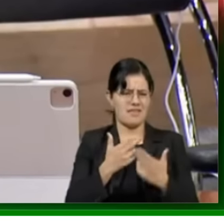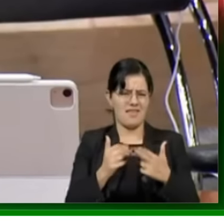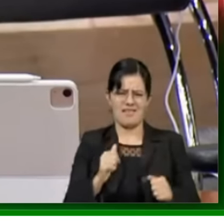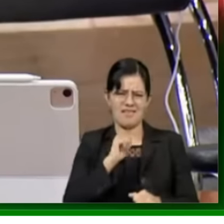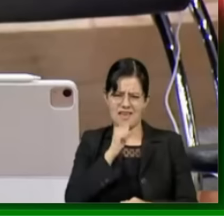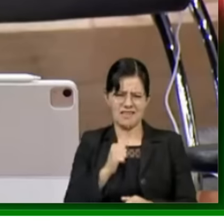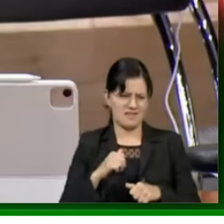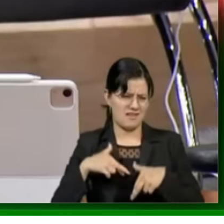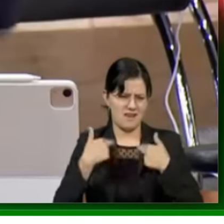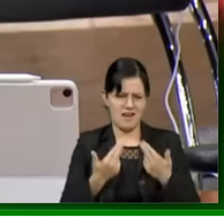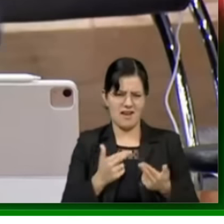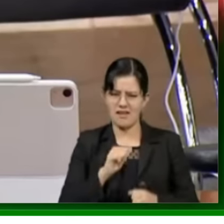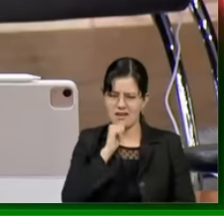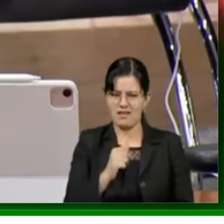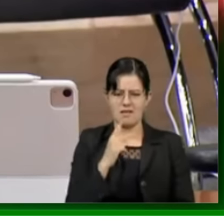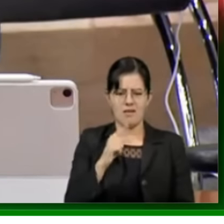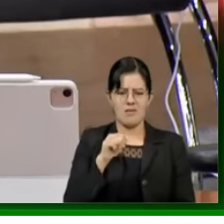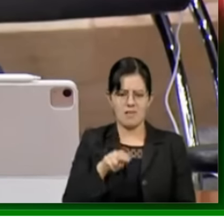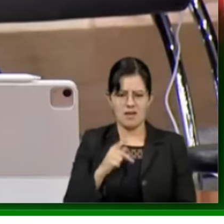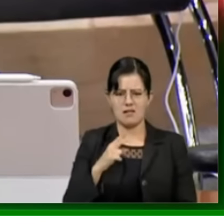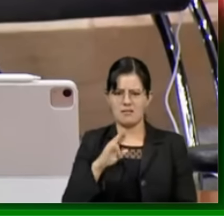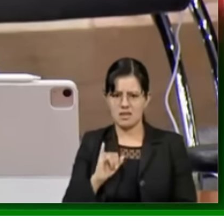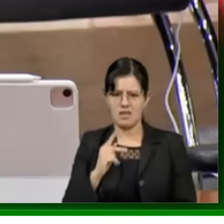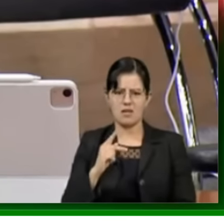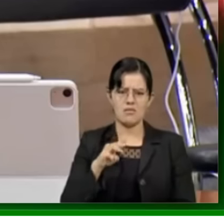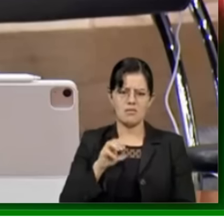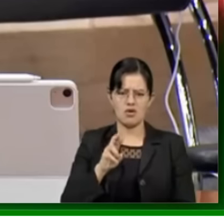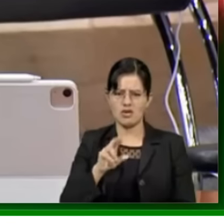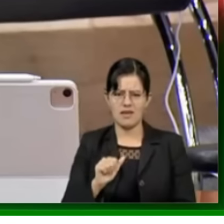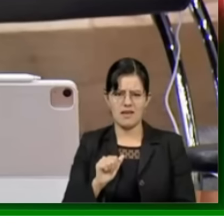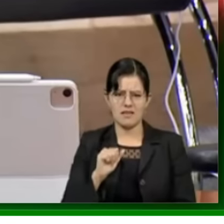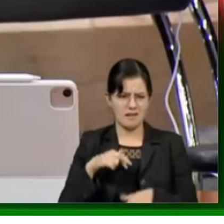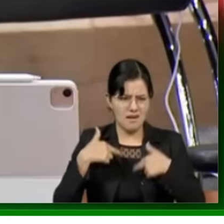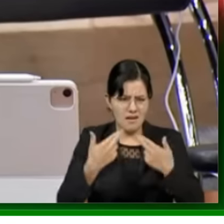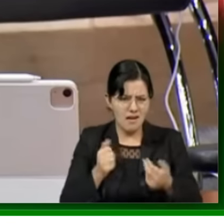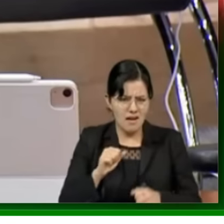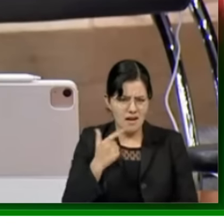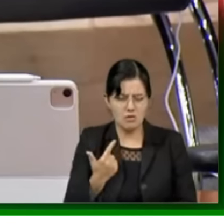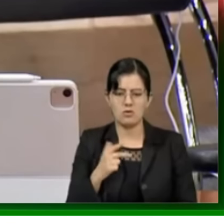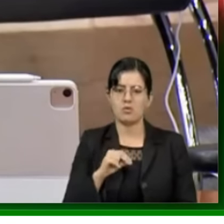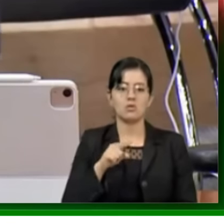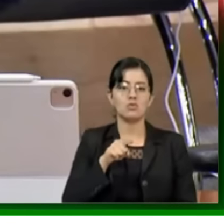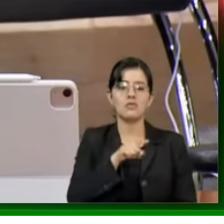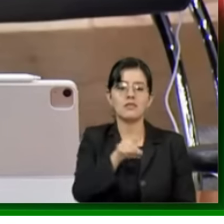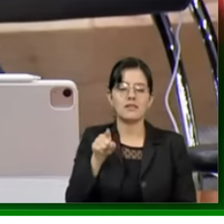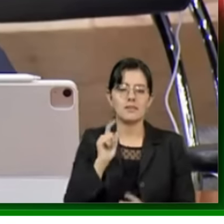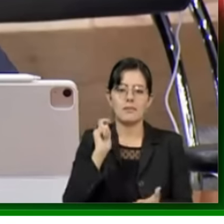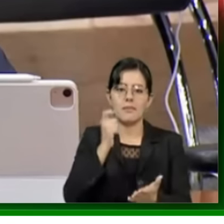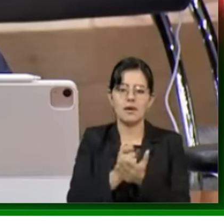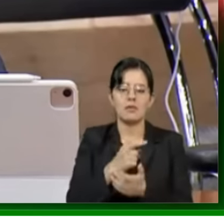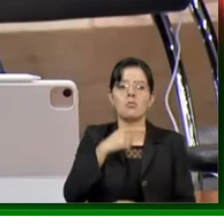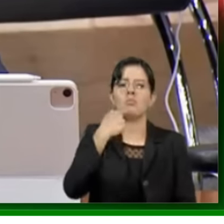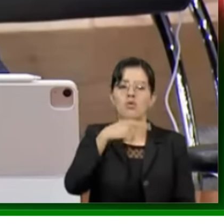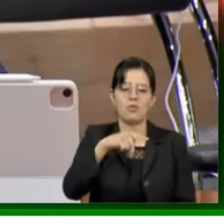nada ni el pri ni el pan ni morena les regala algo ustedes lo pagan con su